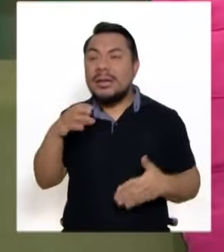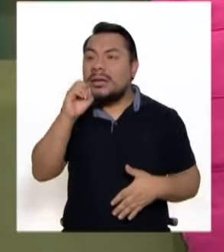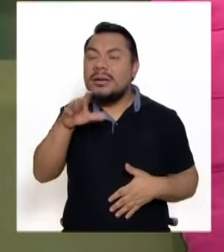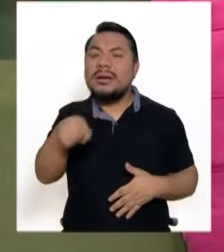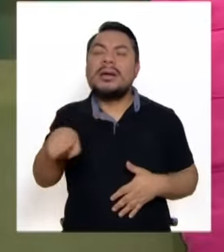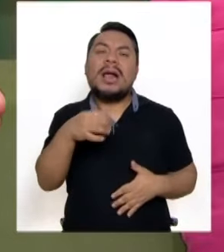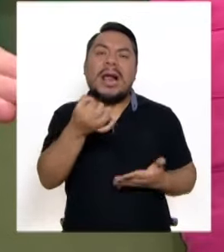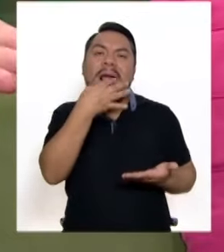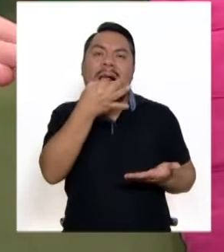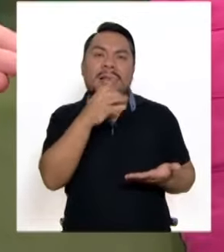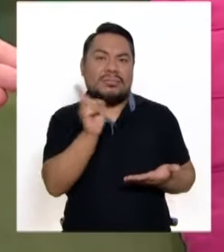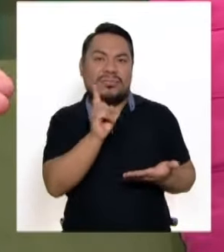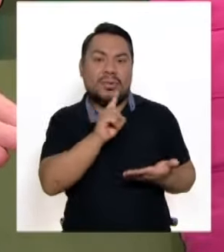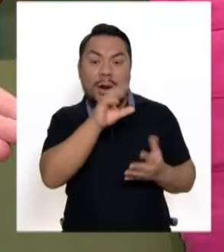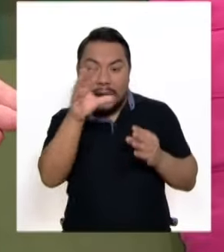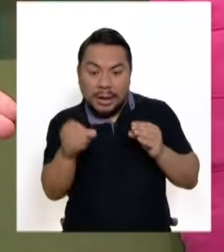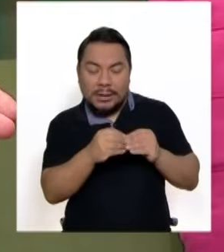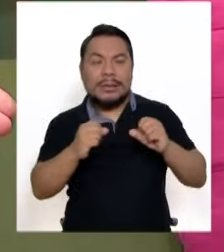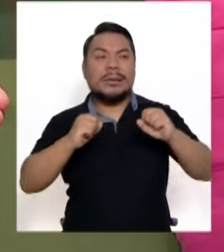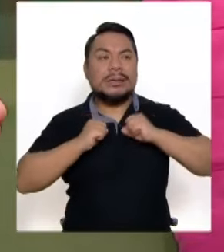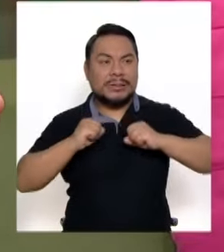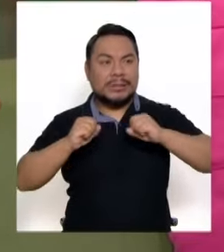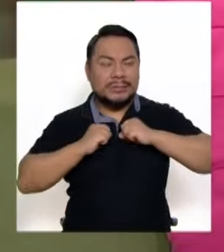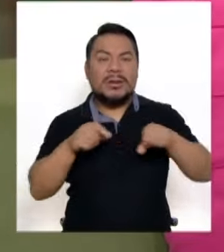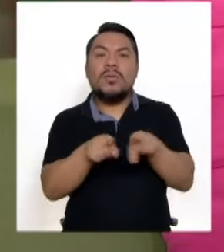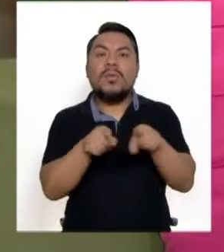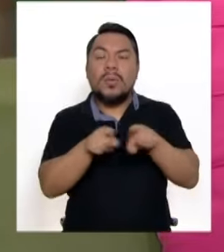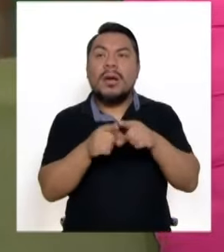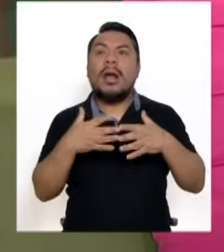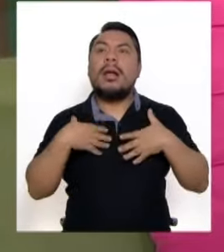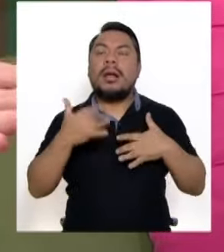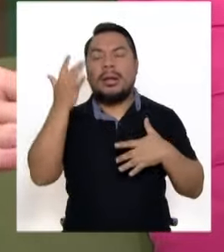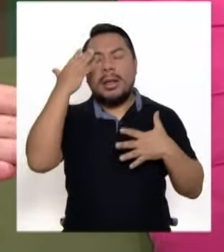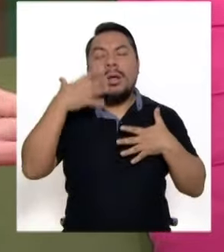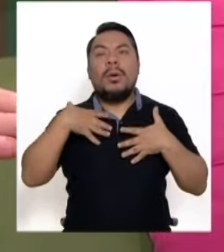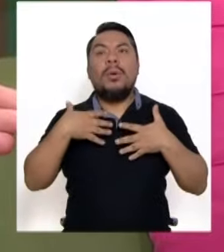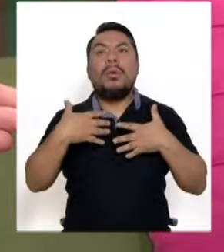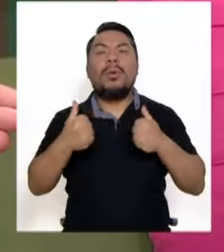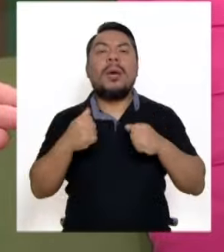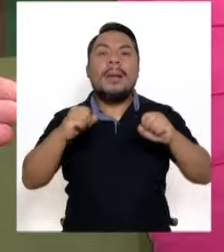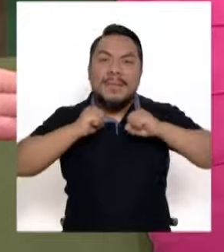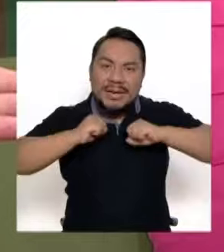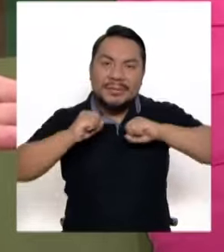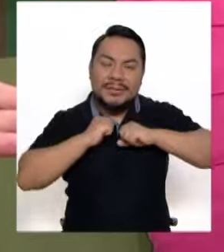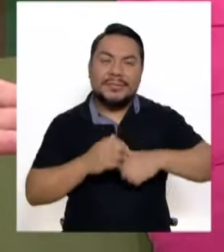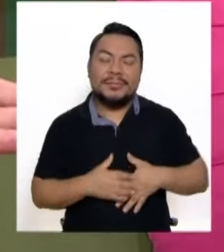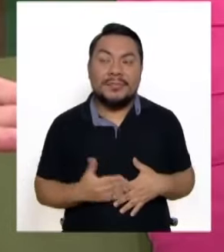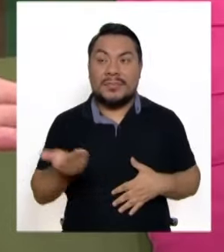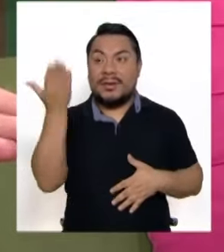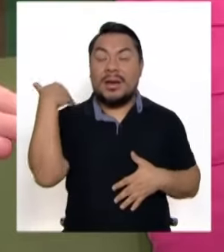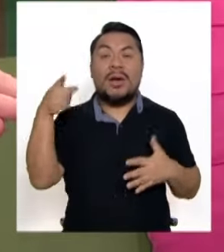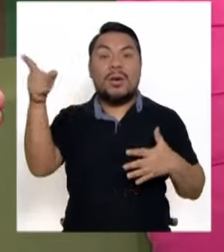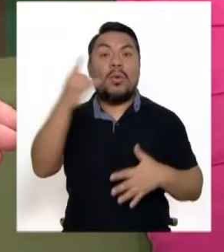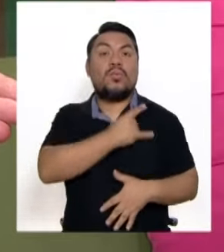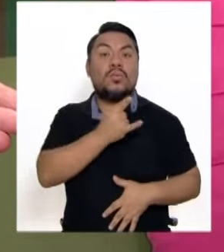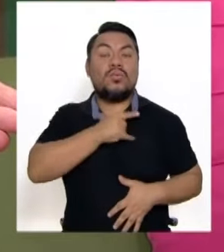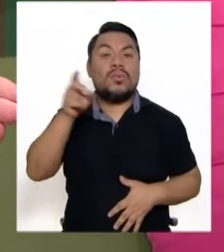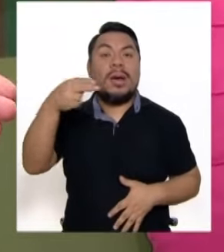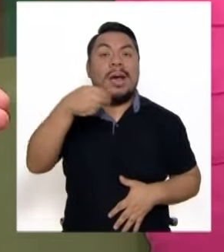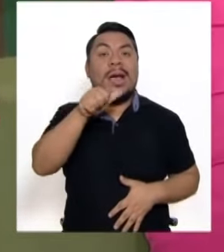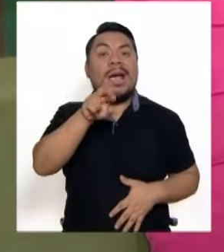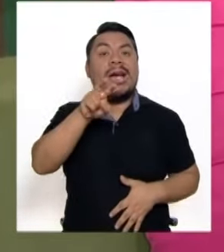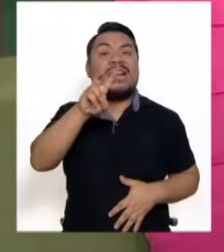simplemente el medicamento, ahora ponemos ejercicio como medicamento. Y fíjate que hace poco la Universidad de Harvard también lo